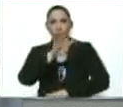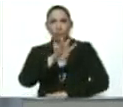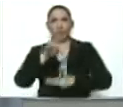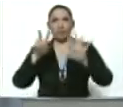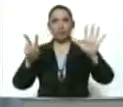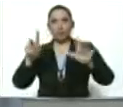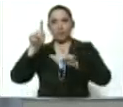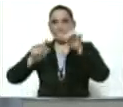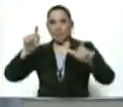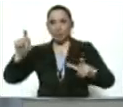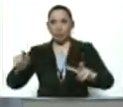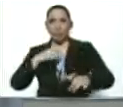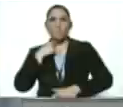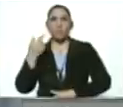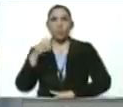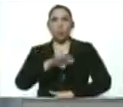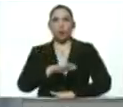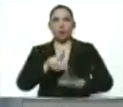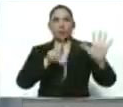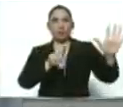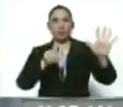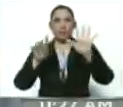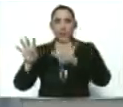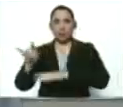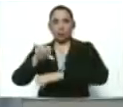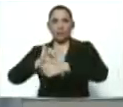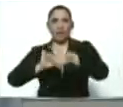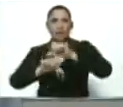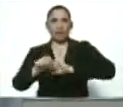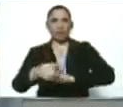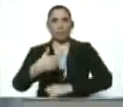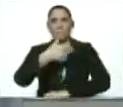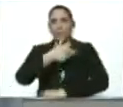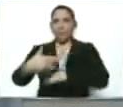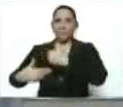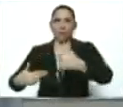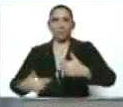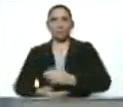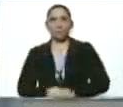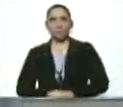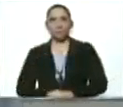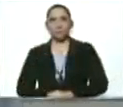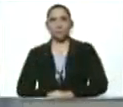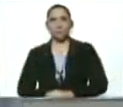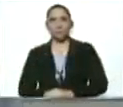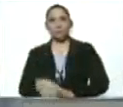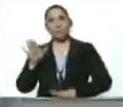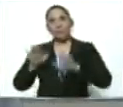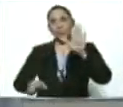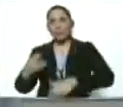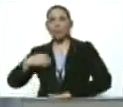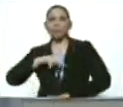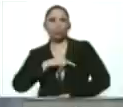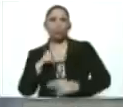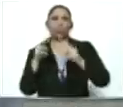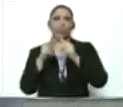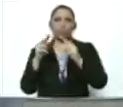47 fallecidos y 69 heridos. Para su momento, apenas conocimos de este